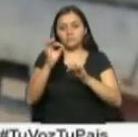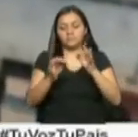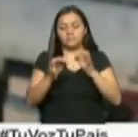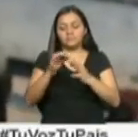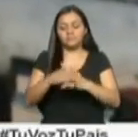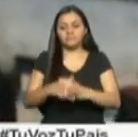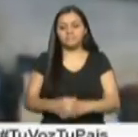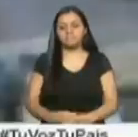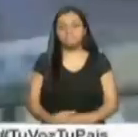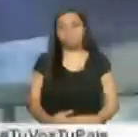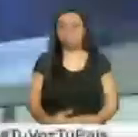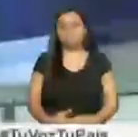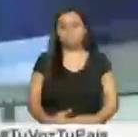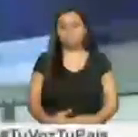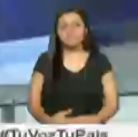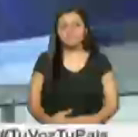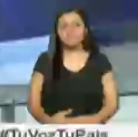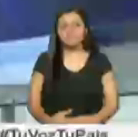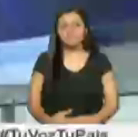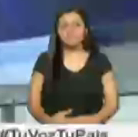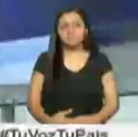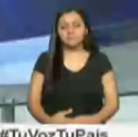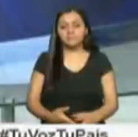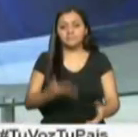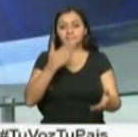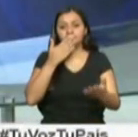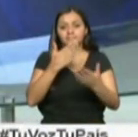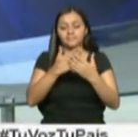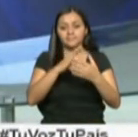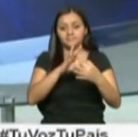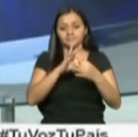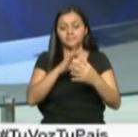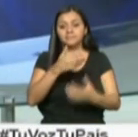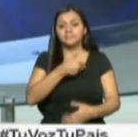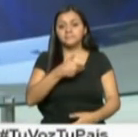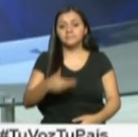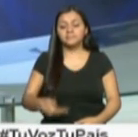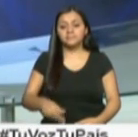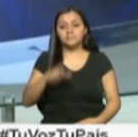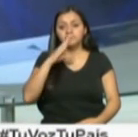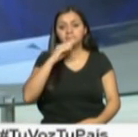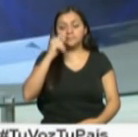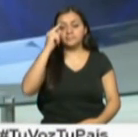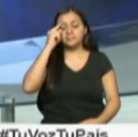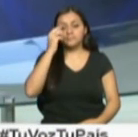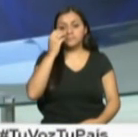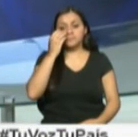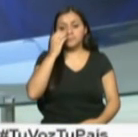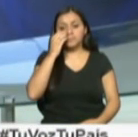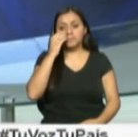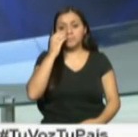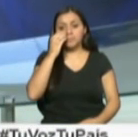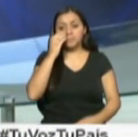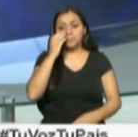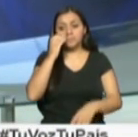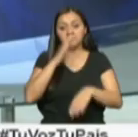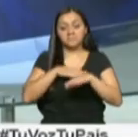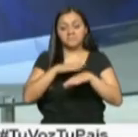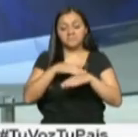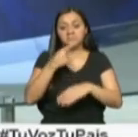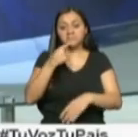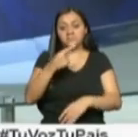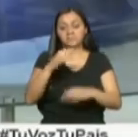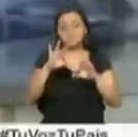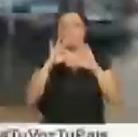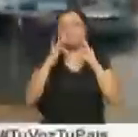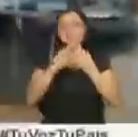Morejón, Noticiero Ciudadano. Gracias, Caterine. El presidente de la República, Rafael Correa, insistió en denunciar que la